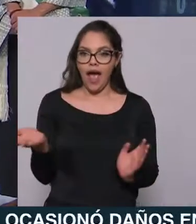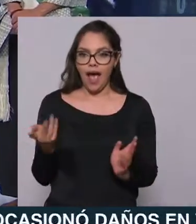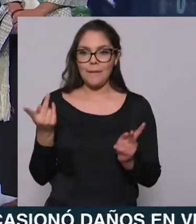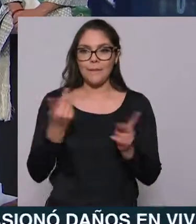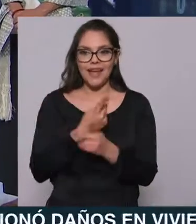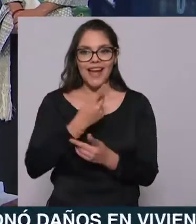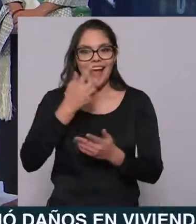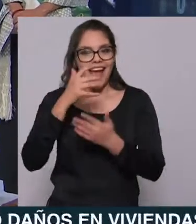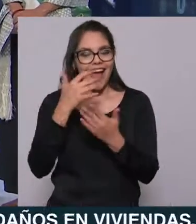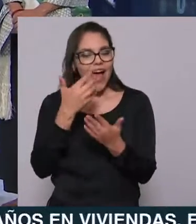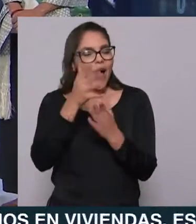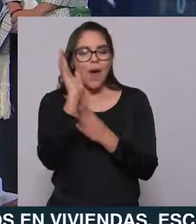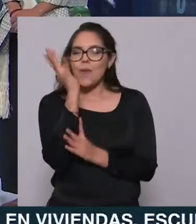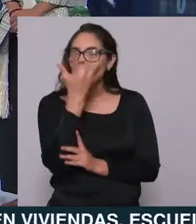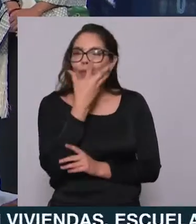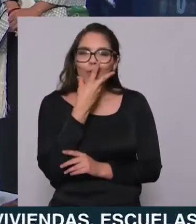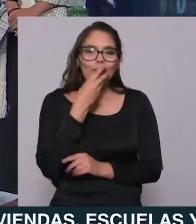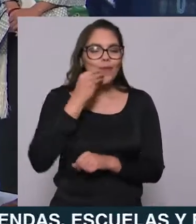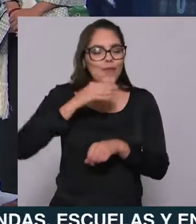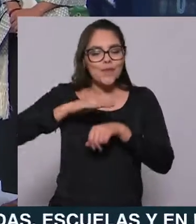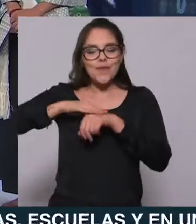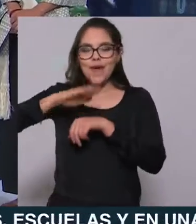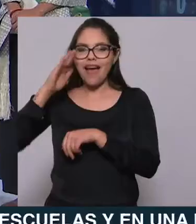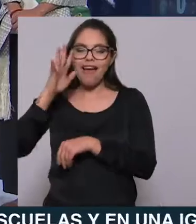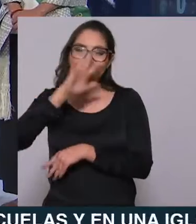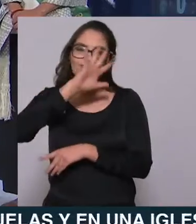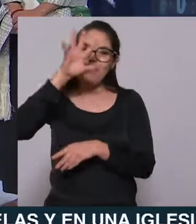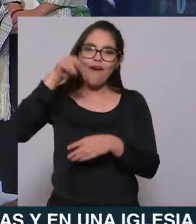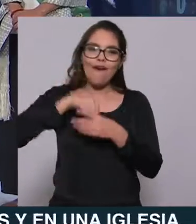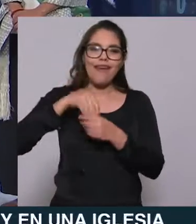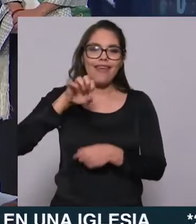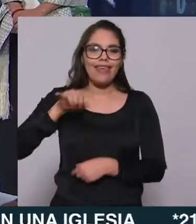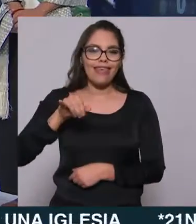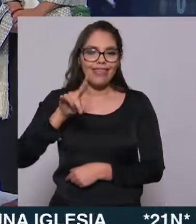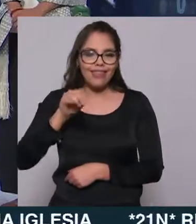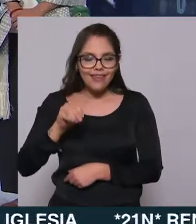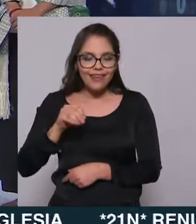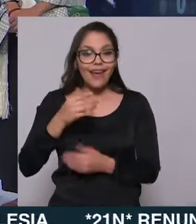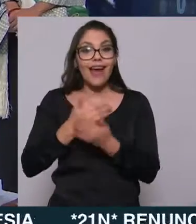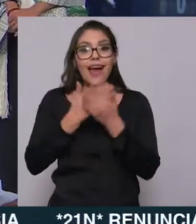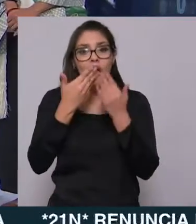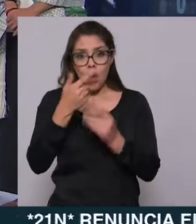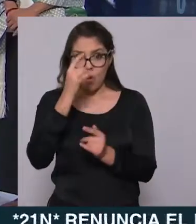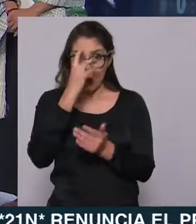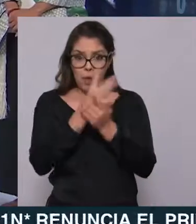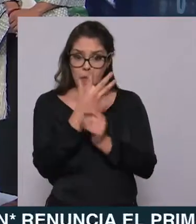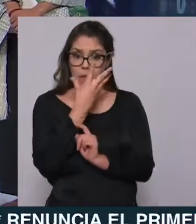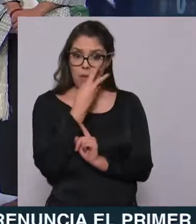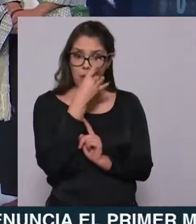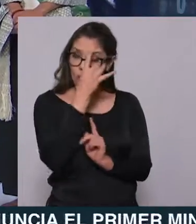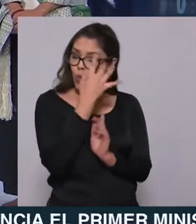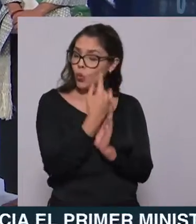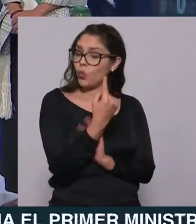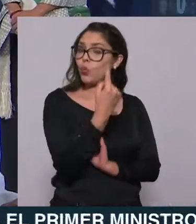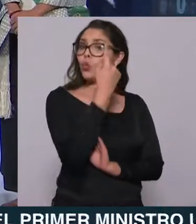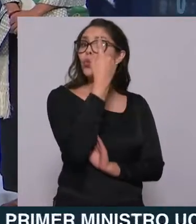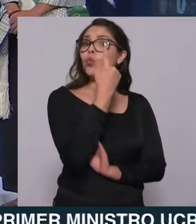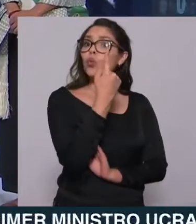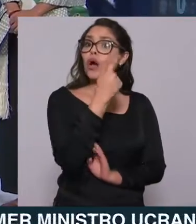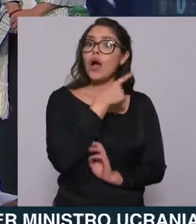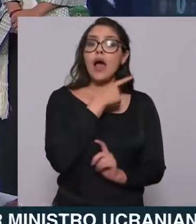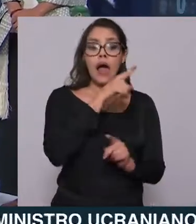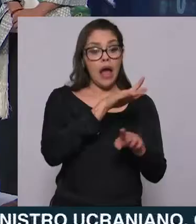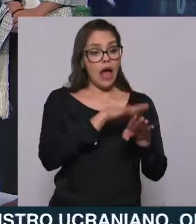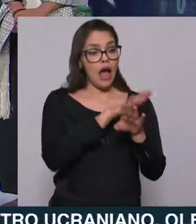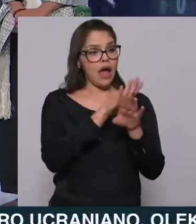ser bellas, hermosas, más bellas del ejido, pero me parece que la belleza no es solo uno de los aspectos que se